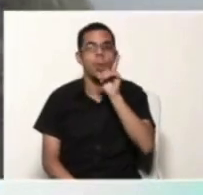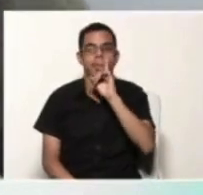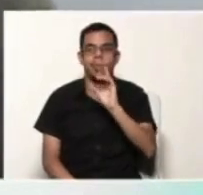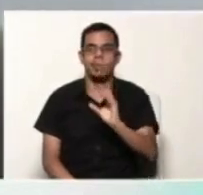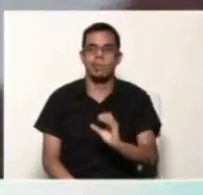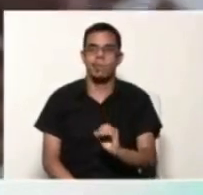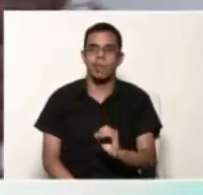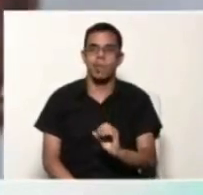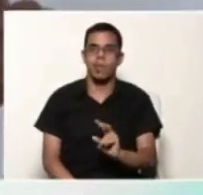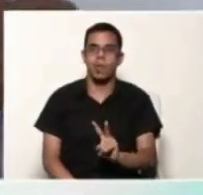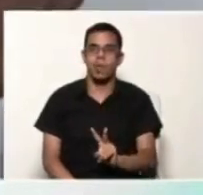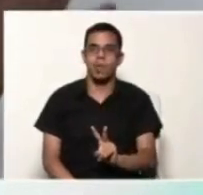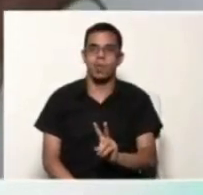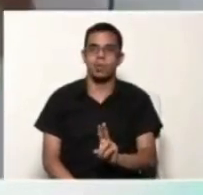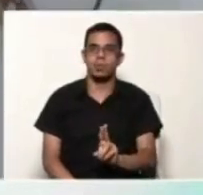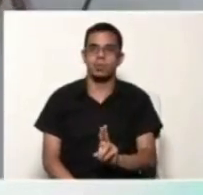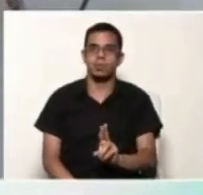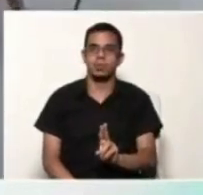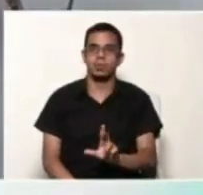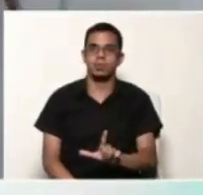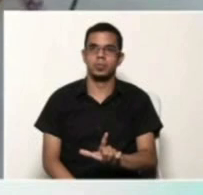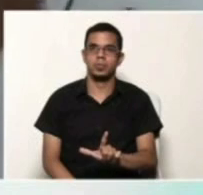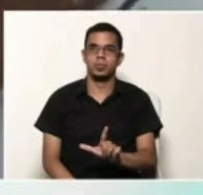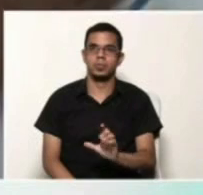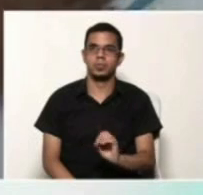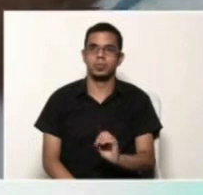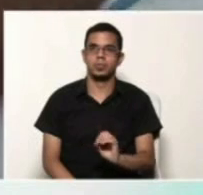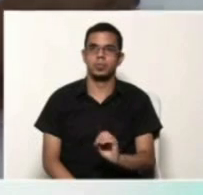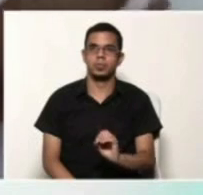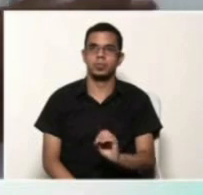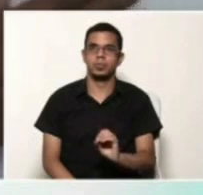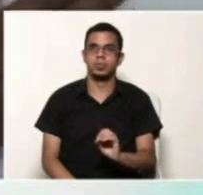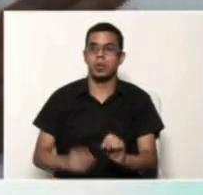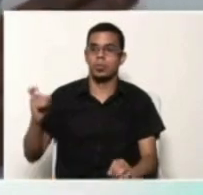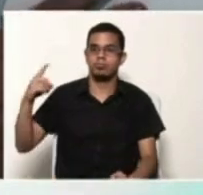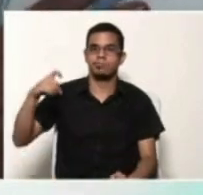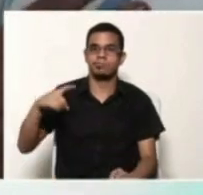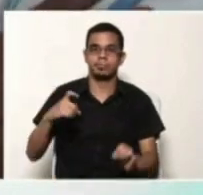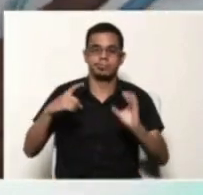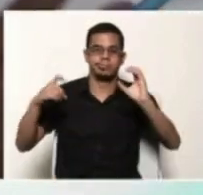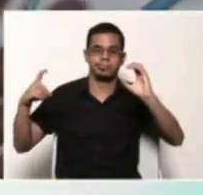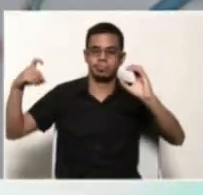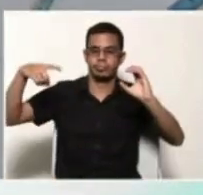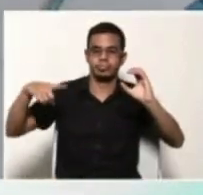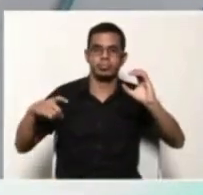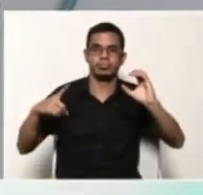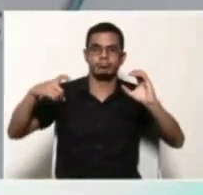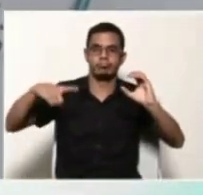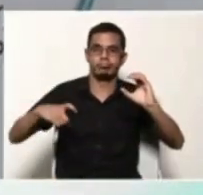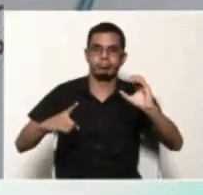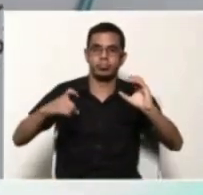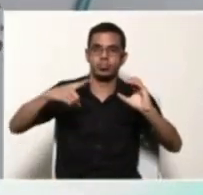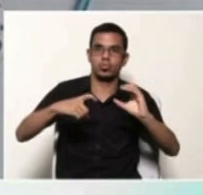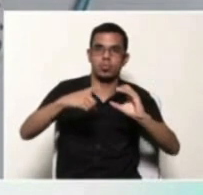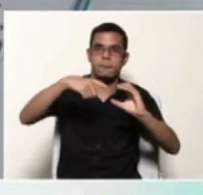el espermatozoide, se fusionan, se unen y van a formar una sola